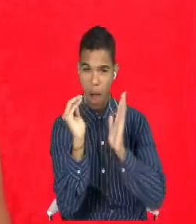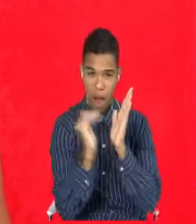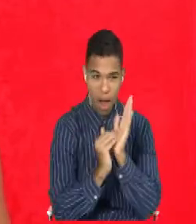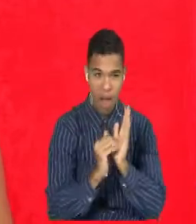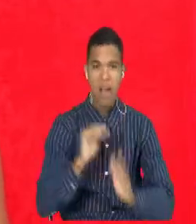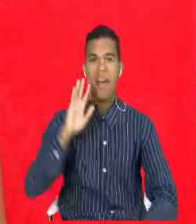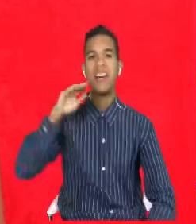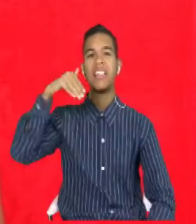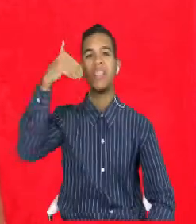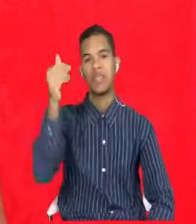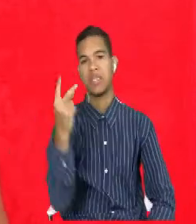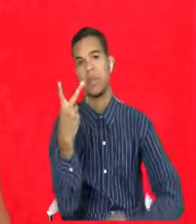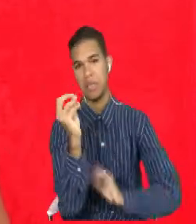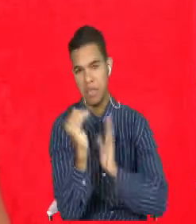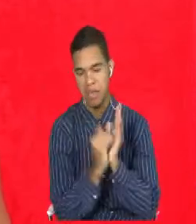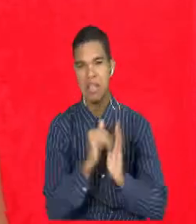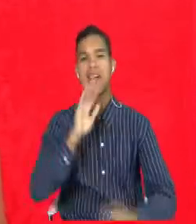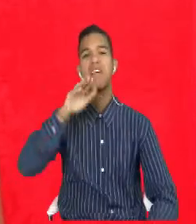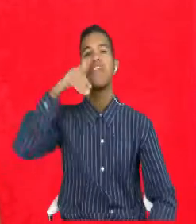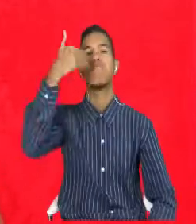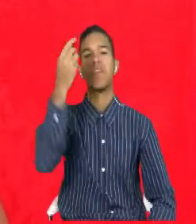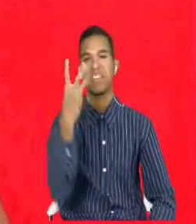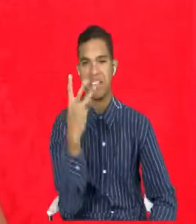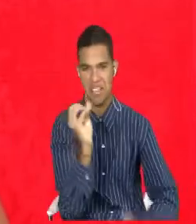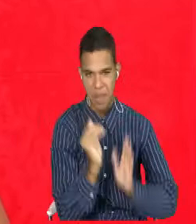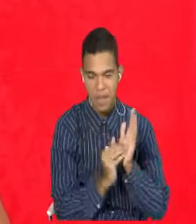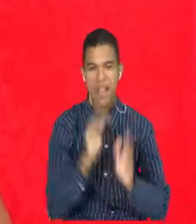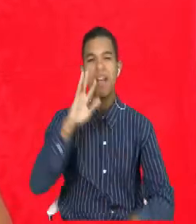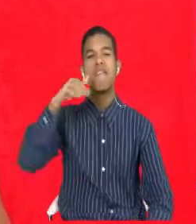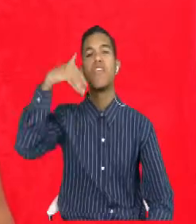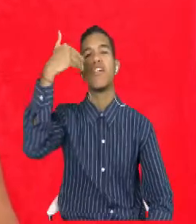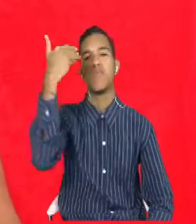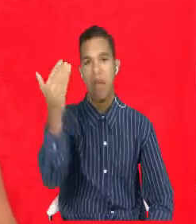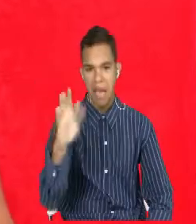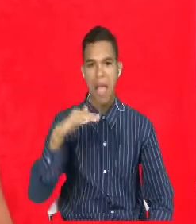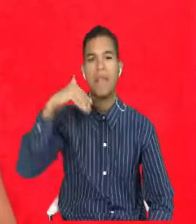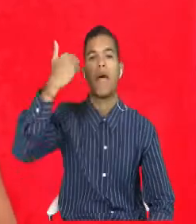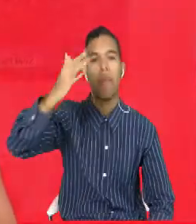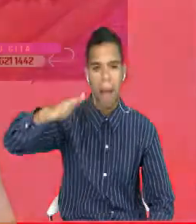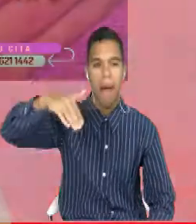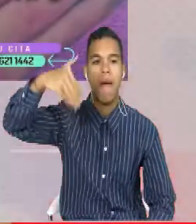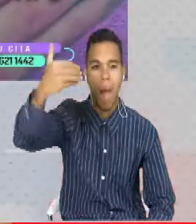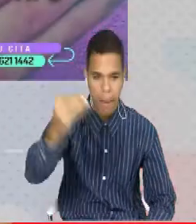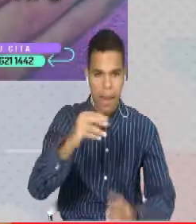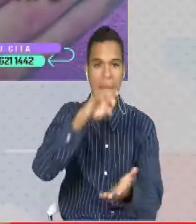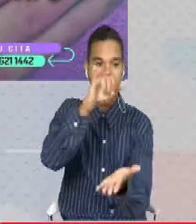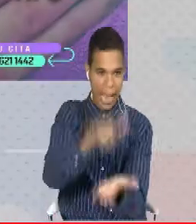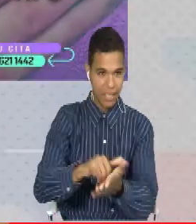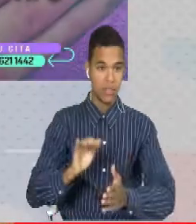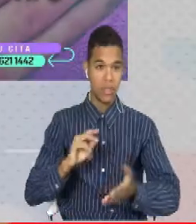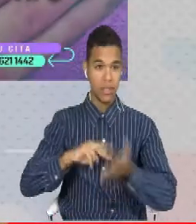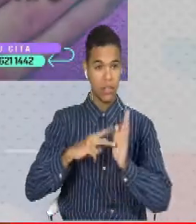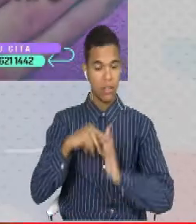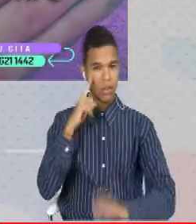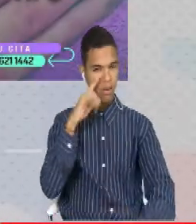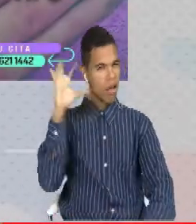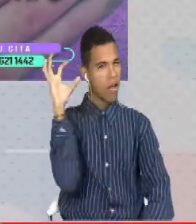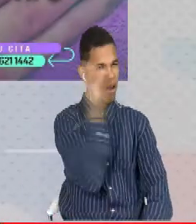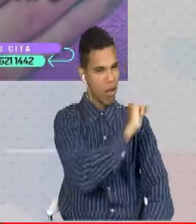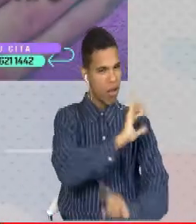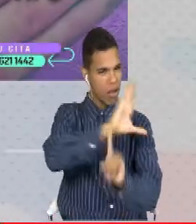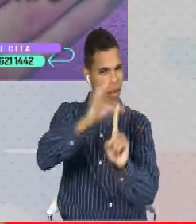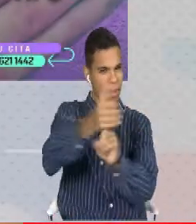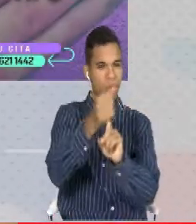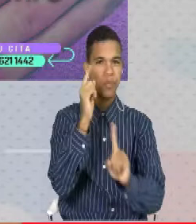el de 20 y luego vendré por el de 30 y vuelvo, y así, porque es que cada vez que uno va descubriendo un poquito más cuáles son